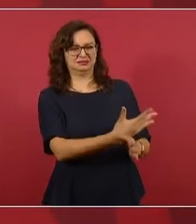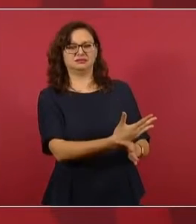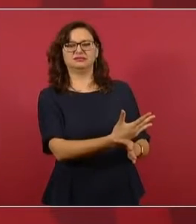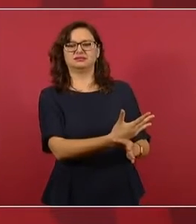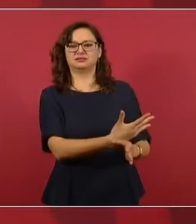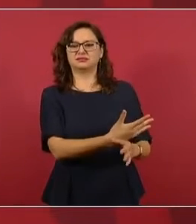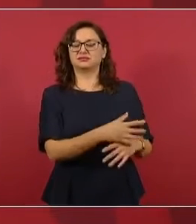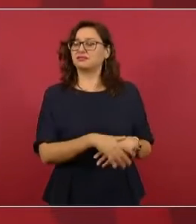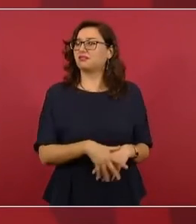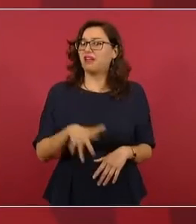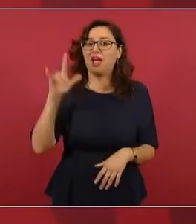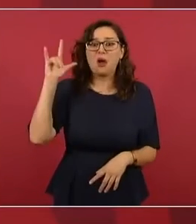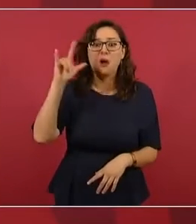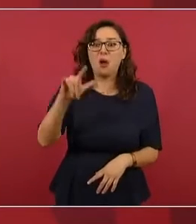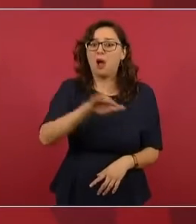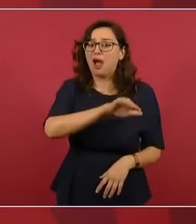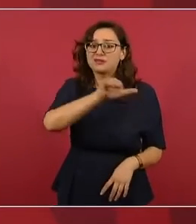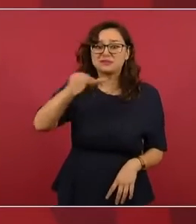del accidente